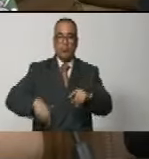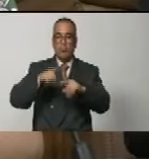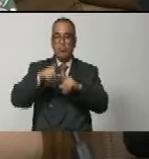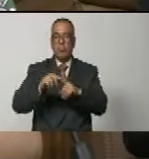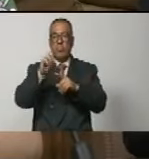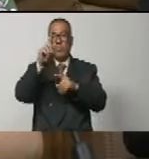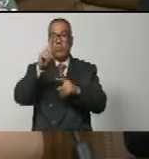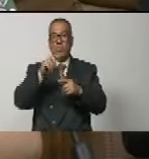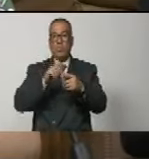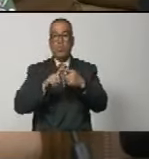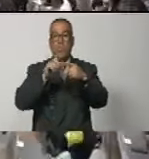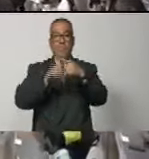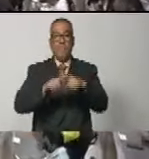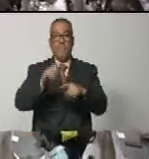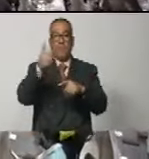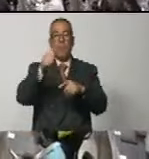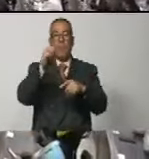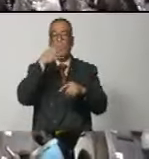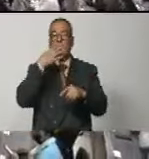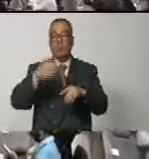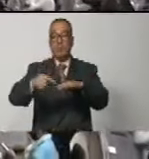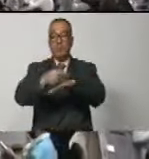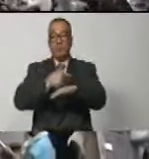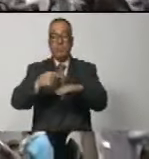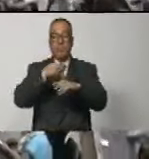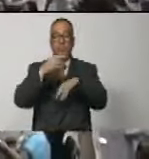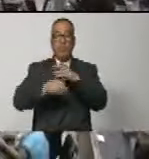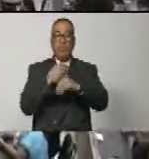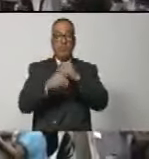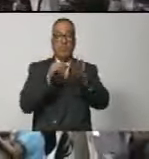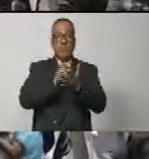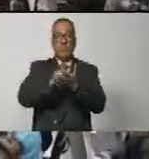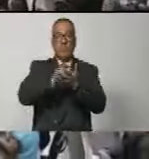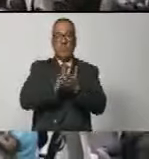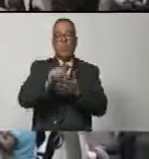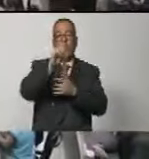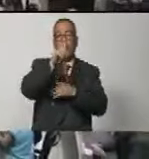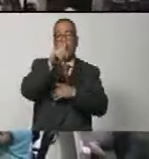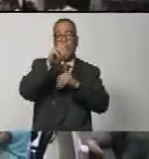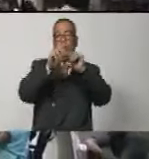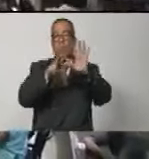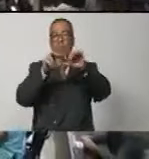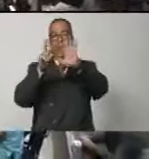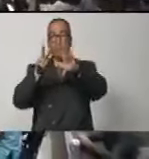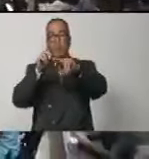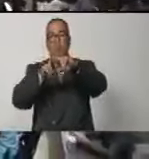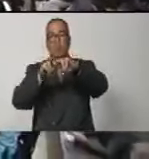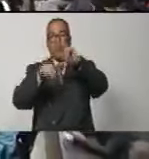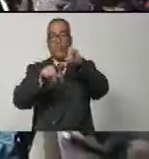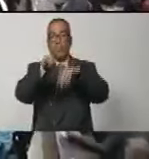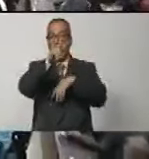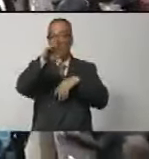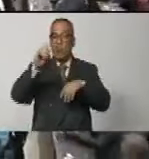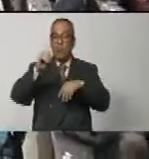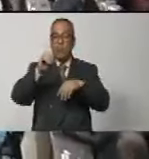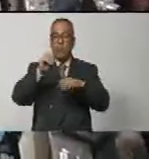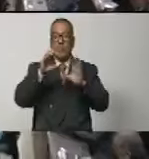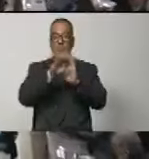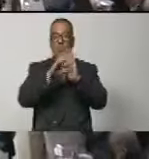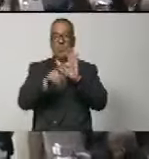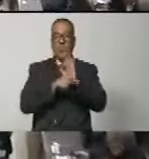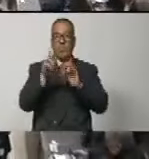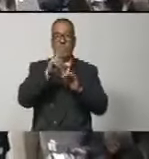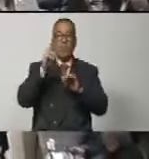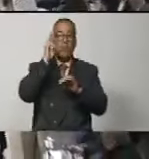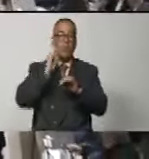del 1x10 del Buen Gobierno, de acuerdo a lo consagrado en el artículo 187, numeral 20, de la Constitución